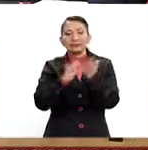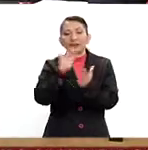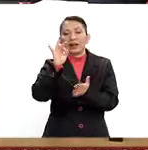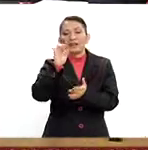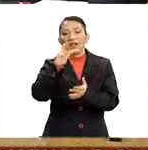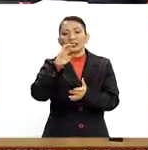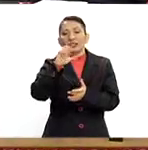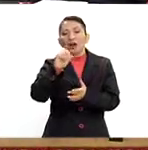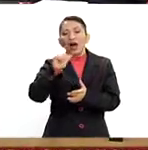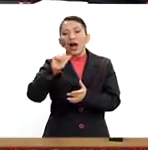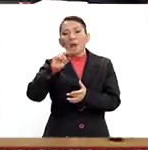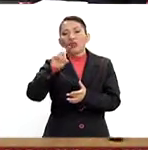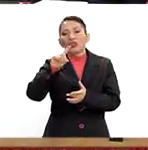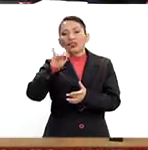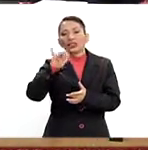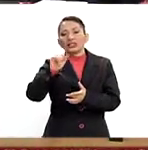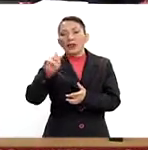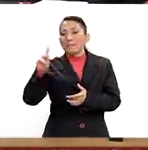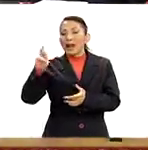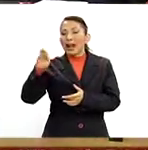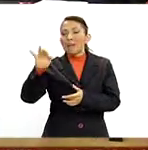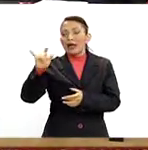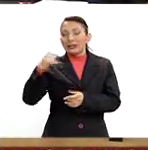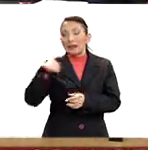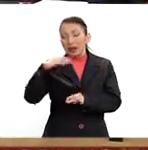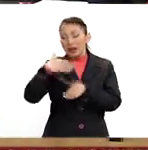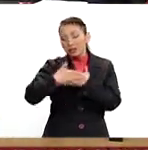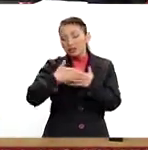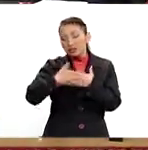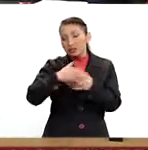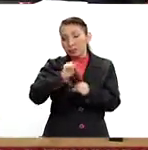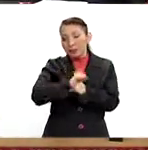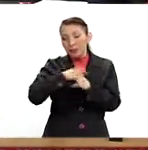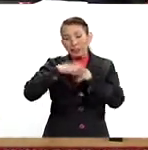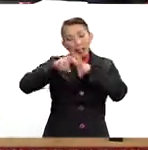Francisco Al Abundis. contrario, un gusto. Parametría, gracias. Nos vemos el próximo martes con Un otro gusto. interesante